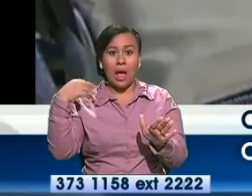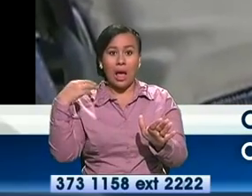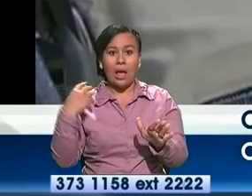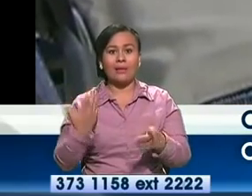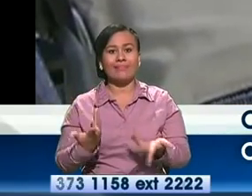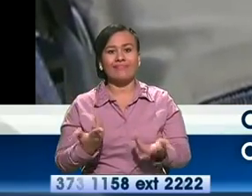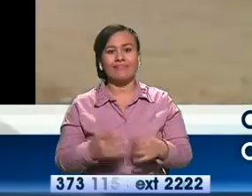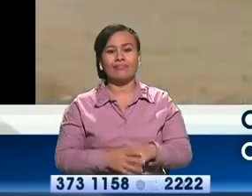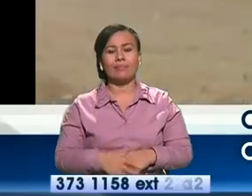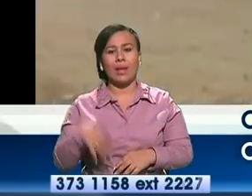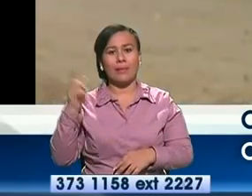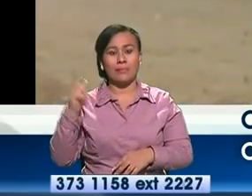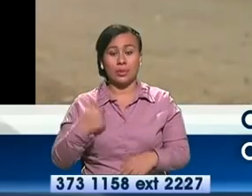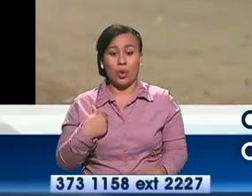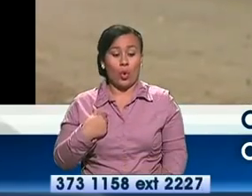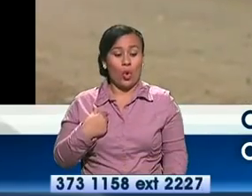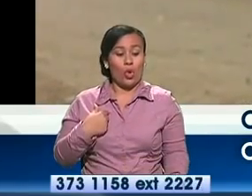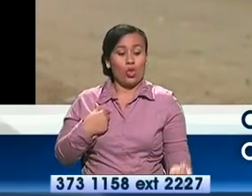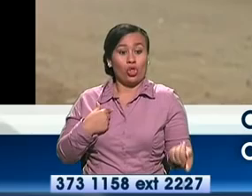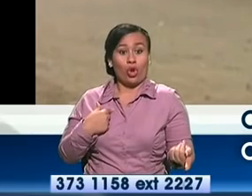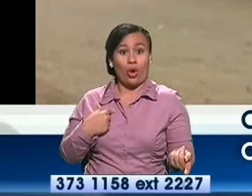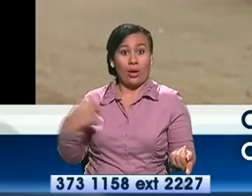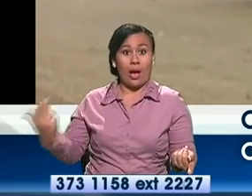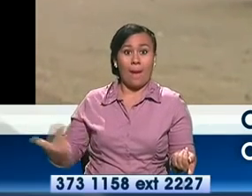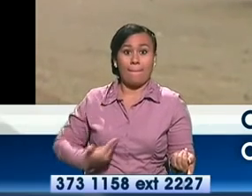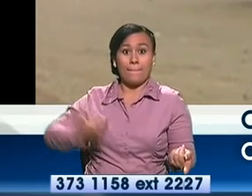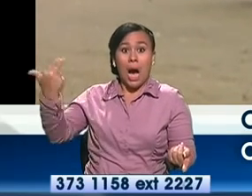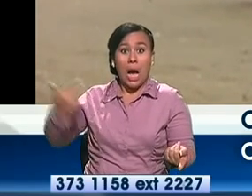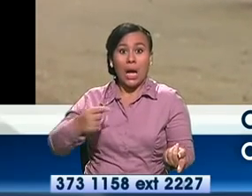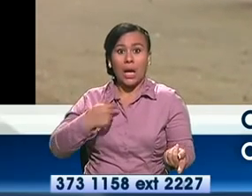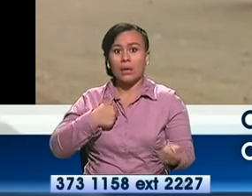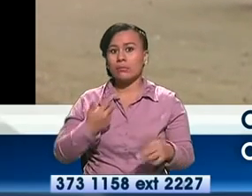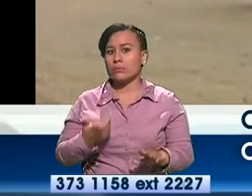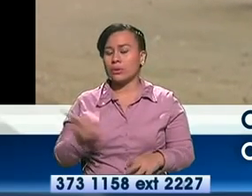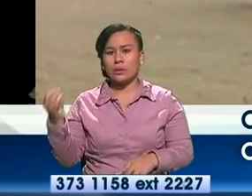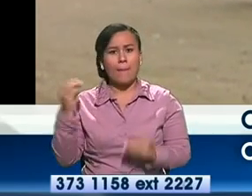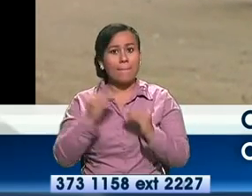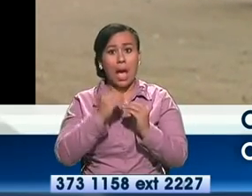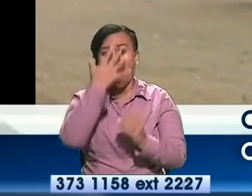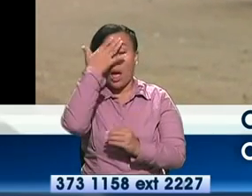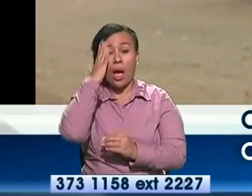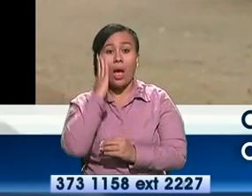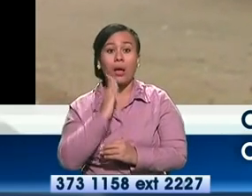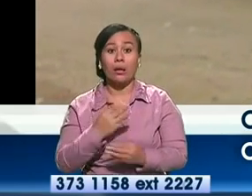Pero si usted se pone a aplastar el botón de pánico, ellos se ponen más nerviosos y